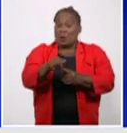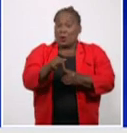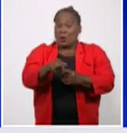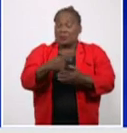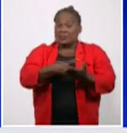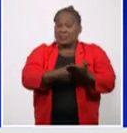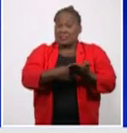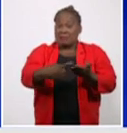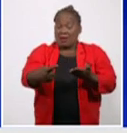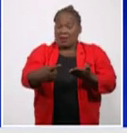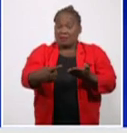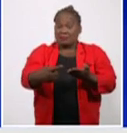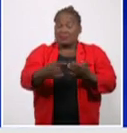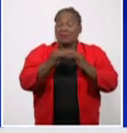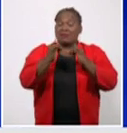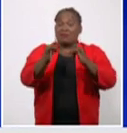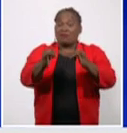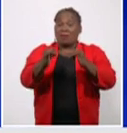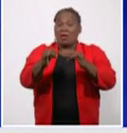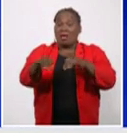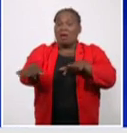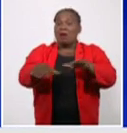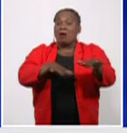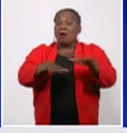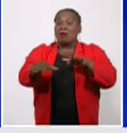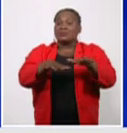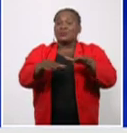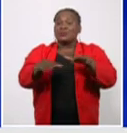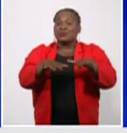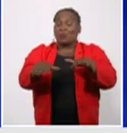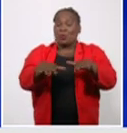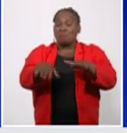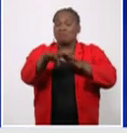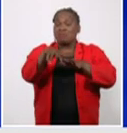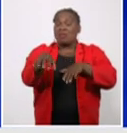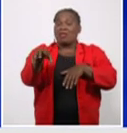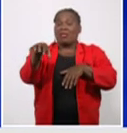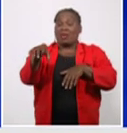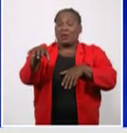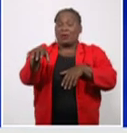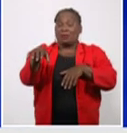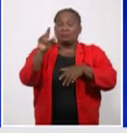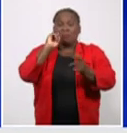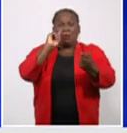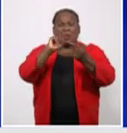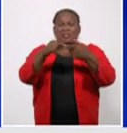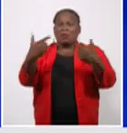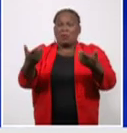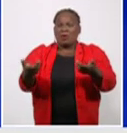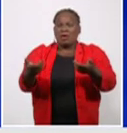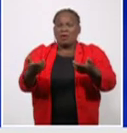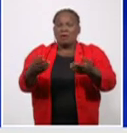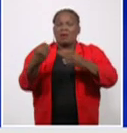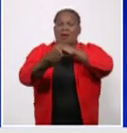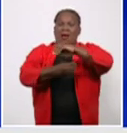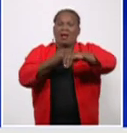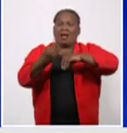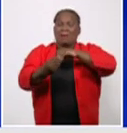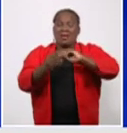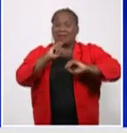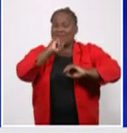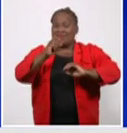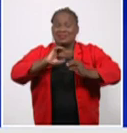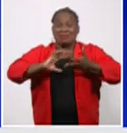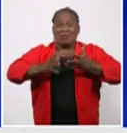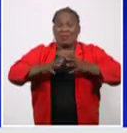para actualizarles de las acciones que se implementan en Pinar del Río con el empeño de revertir el complejo escenario epidemiológico como consecuencia de